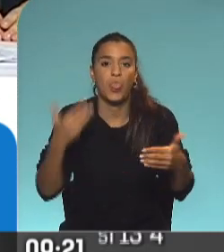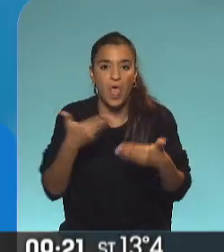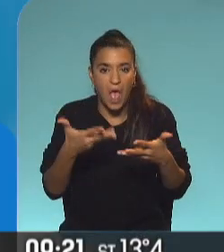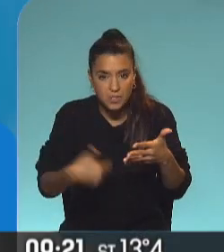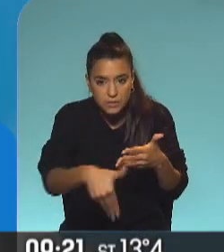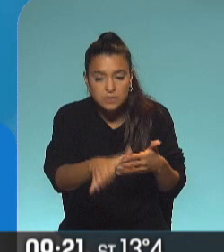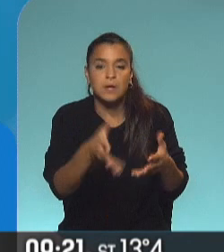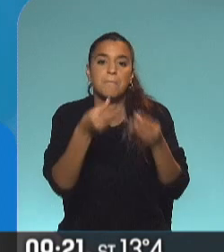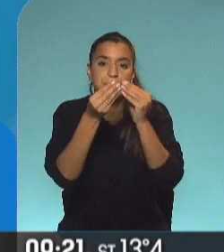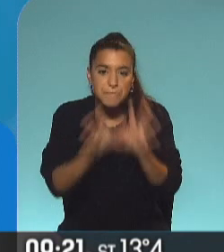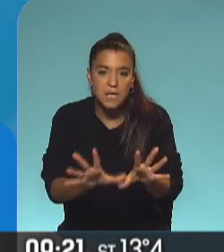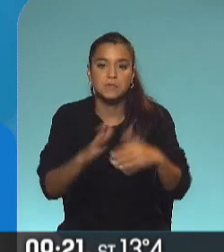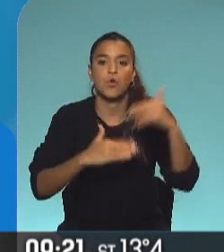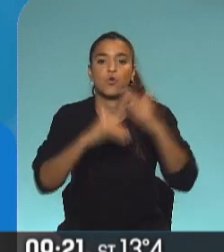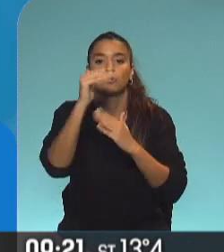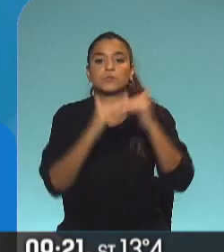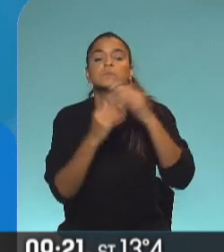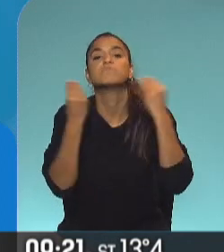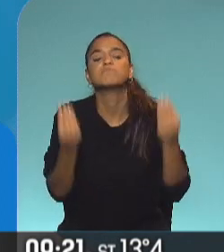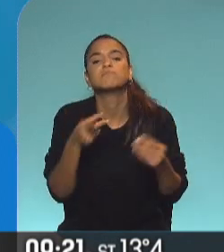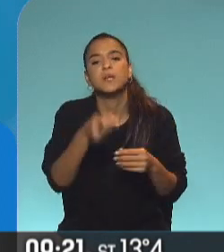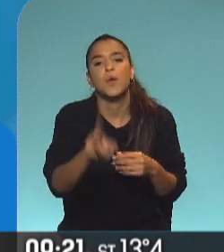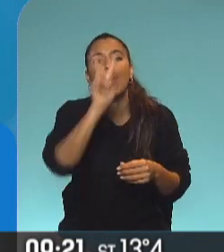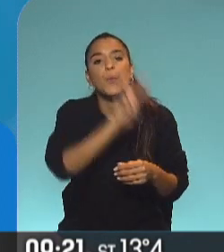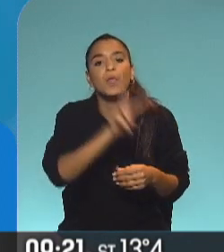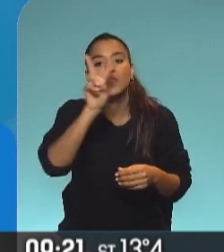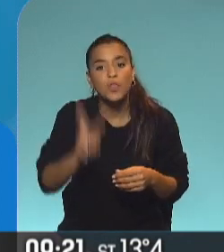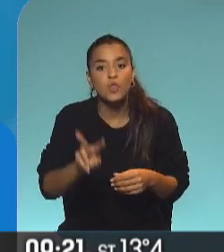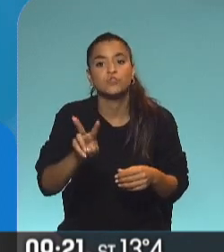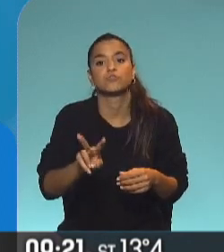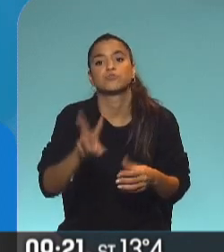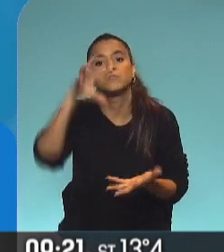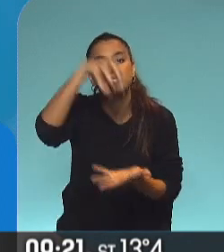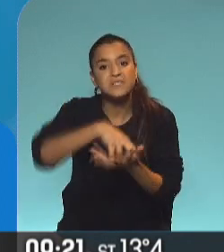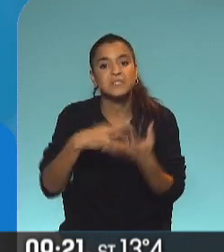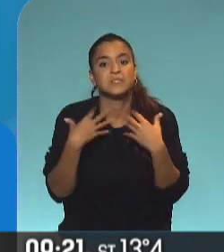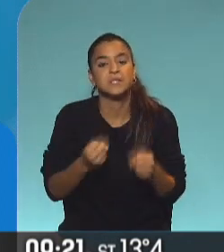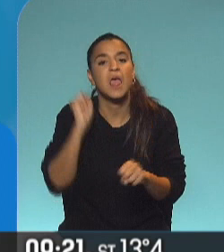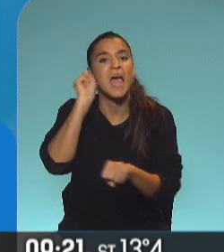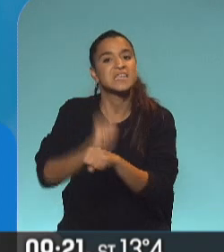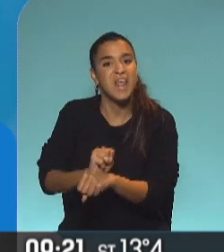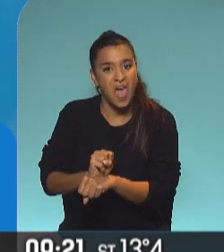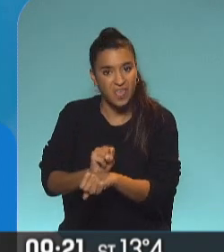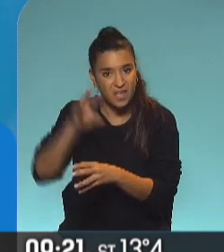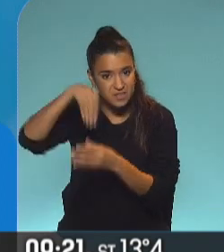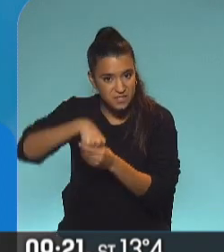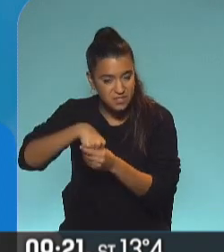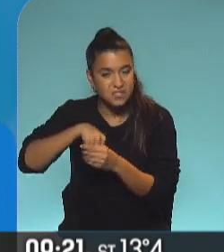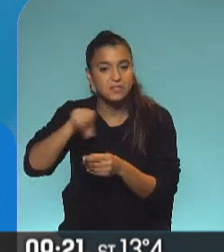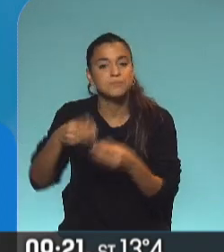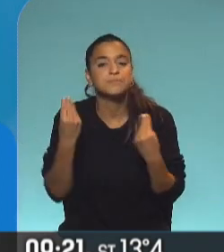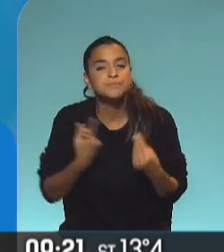ya comenzaremos a construir. Se trata de 22 unidades sanitarias carcelarias que estarán